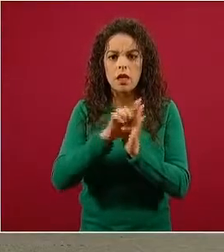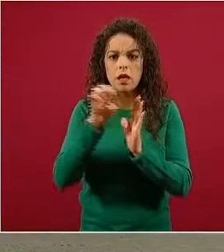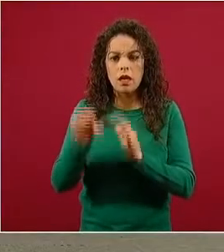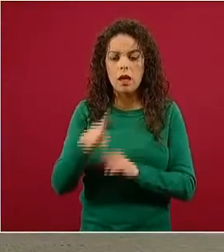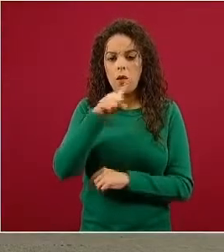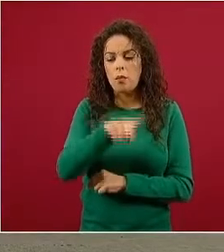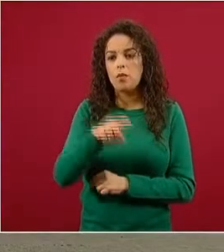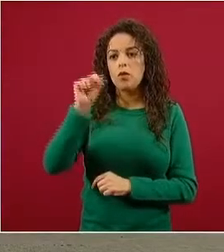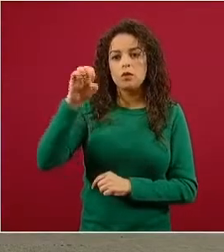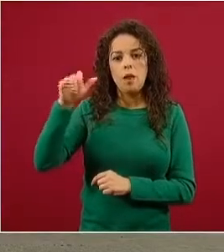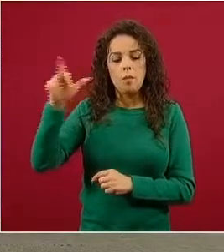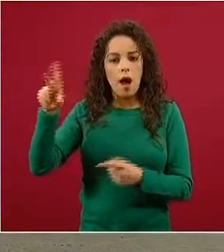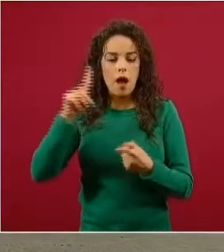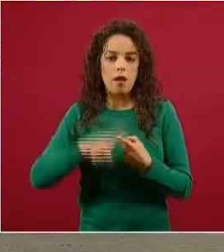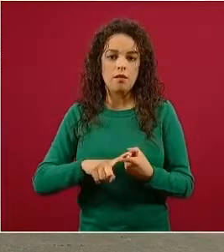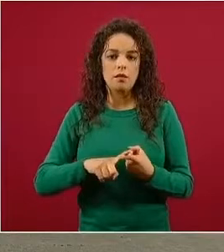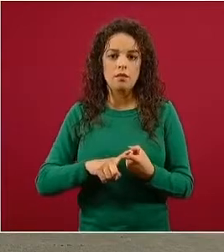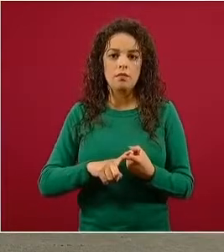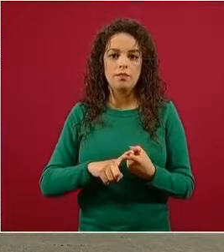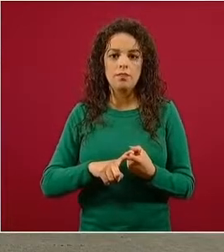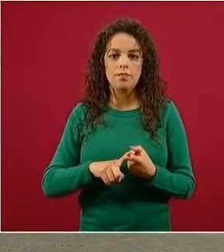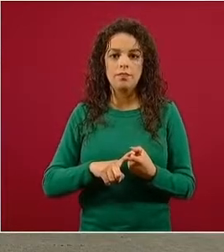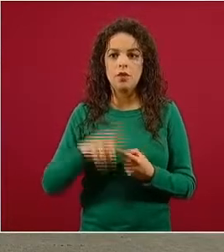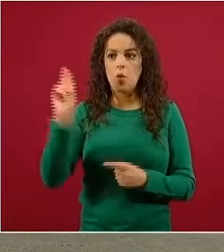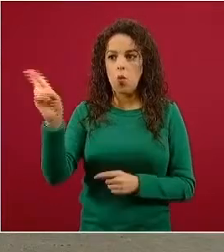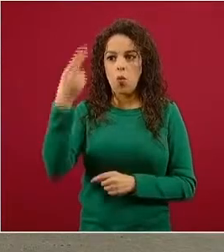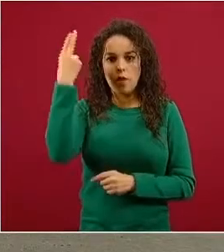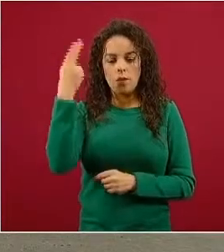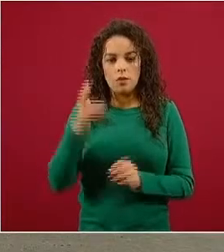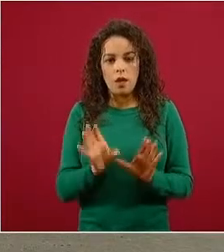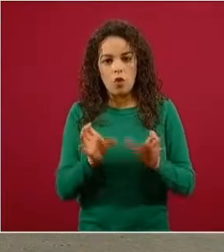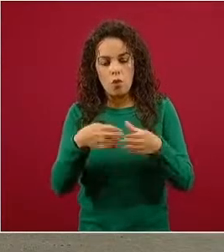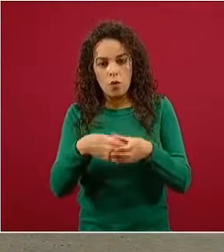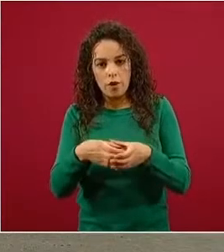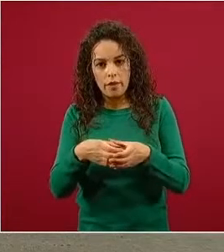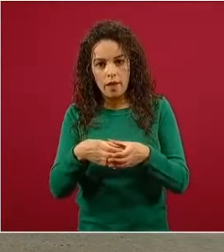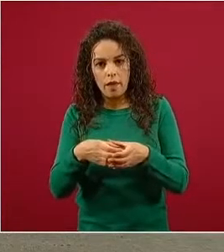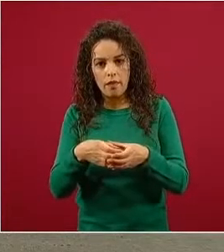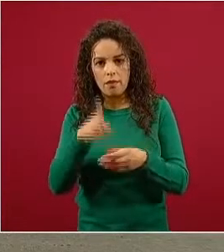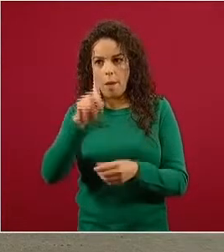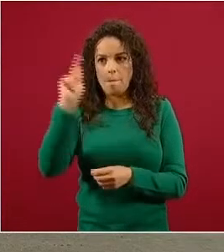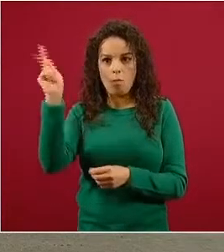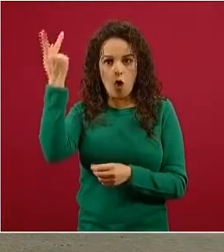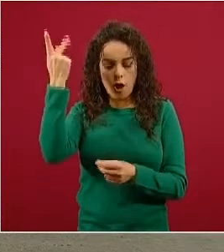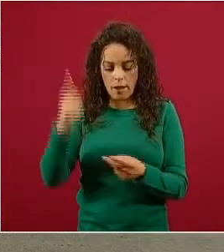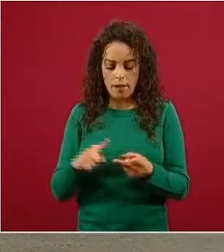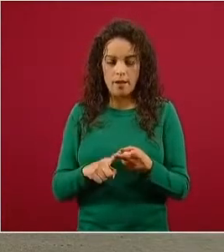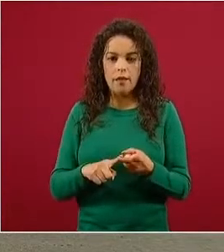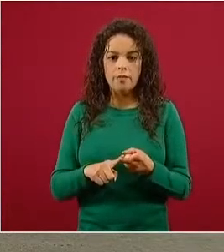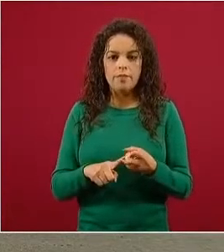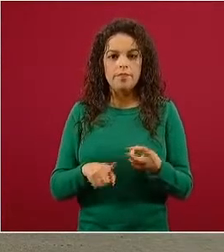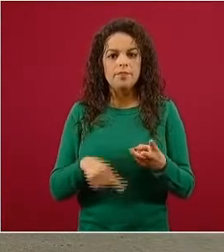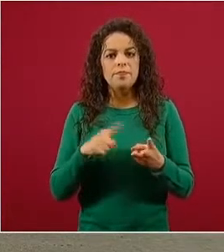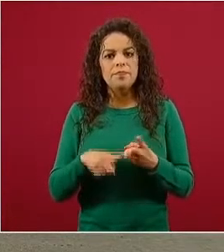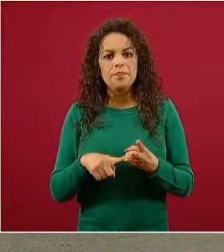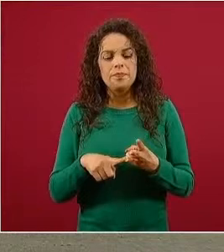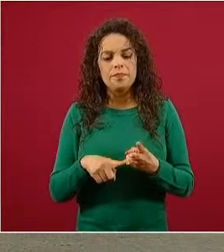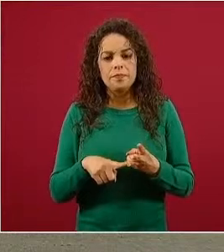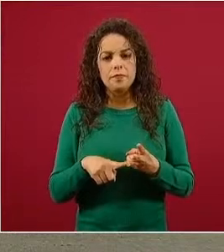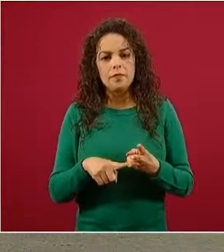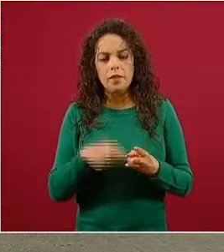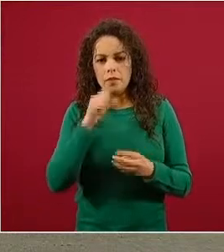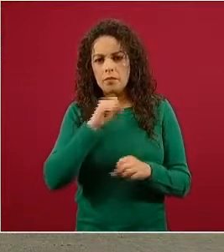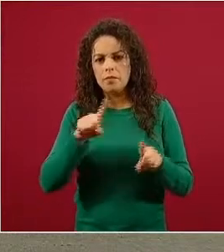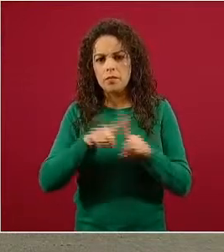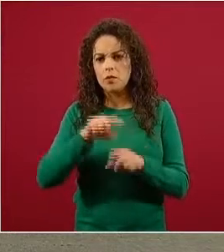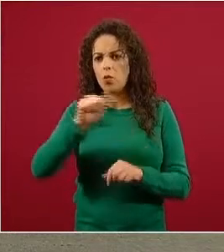por alguna situación de violencia y otras son situaciones generales. También estaban habilitadas algunas líneas para